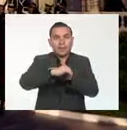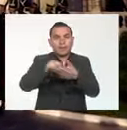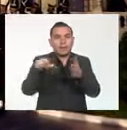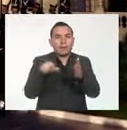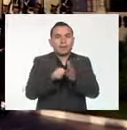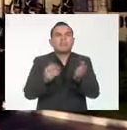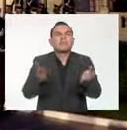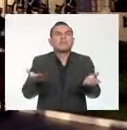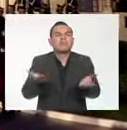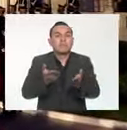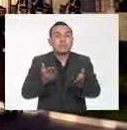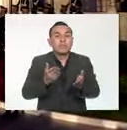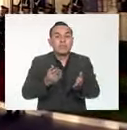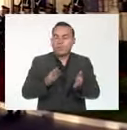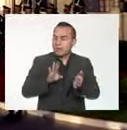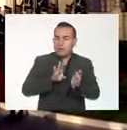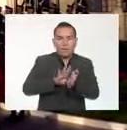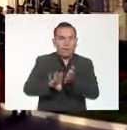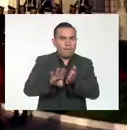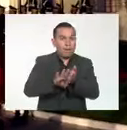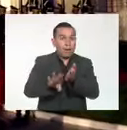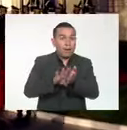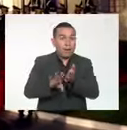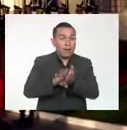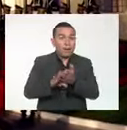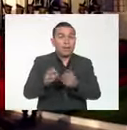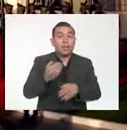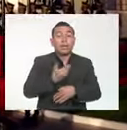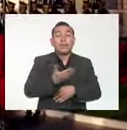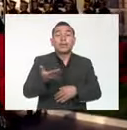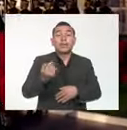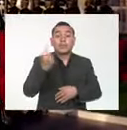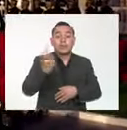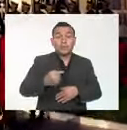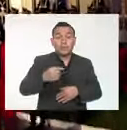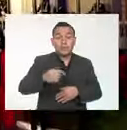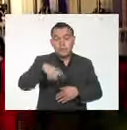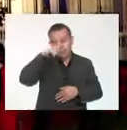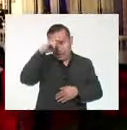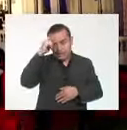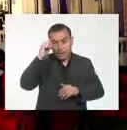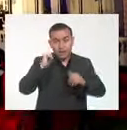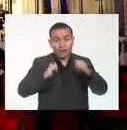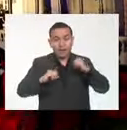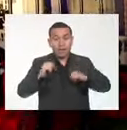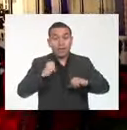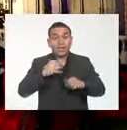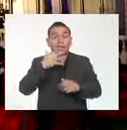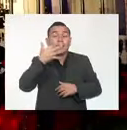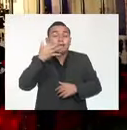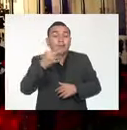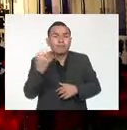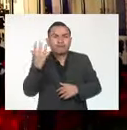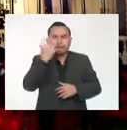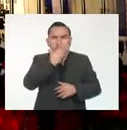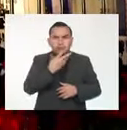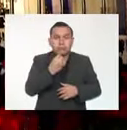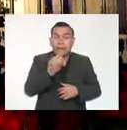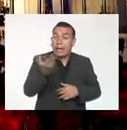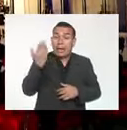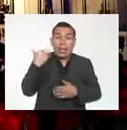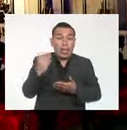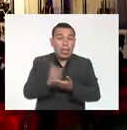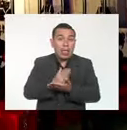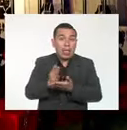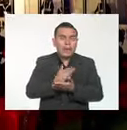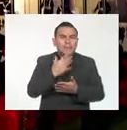aprobó la exoneración de impuestos para todos los artistas del país. Un gran logro, pero no se mencionó.